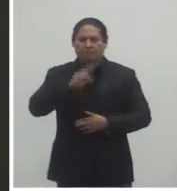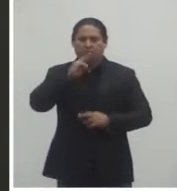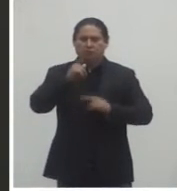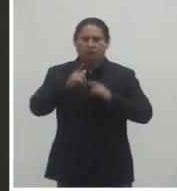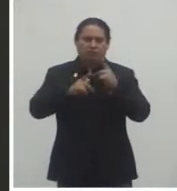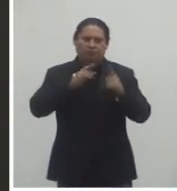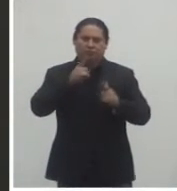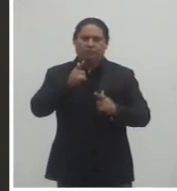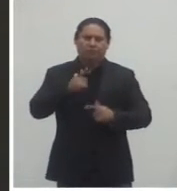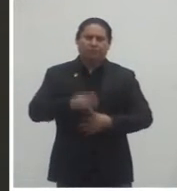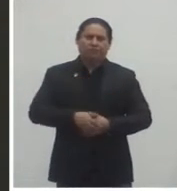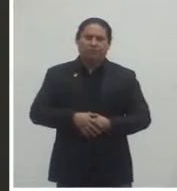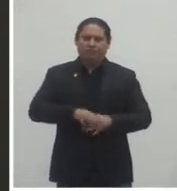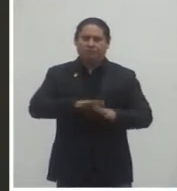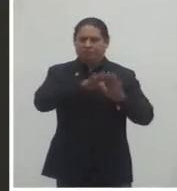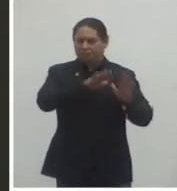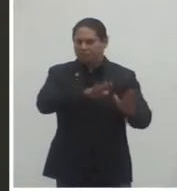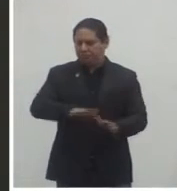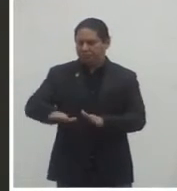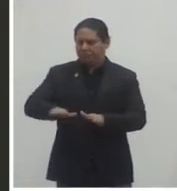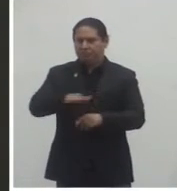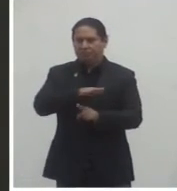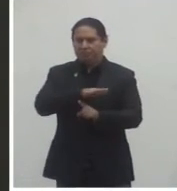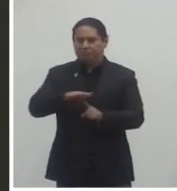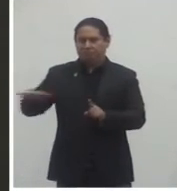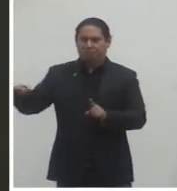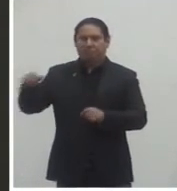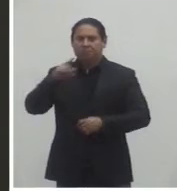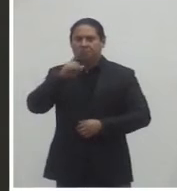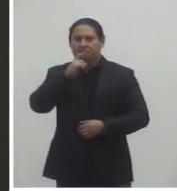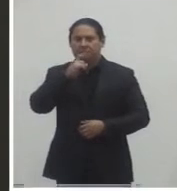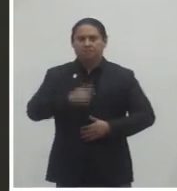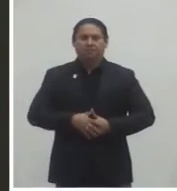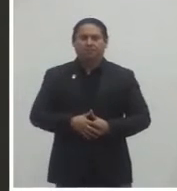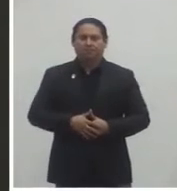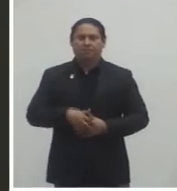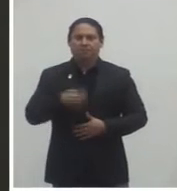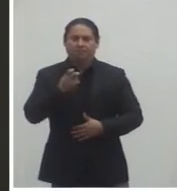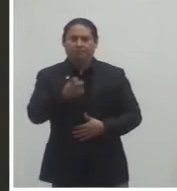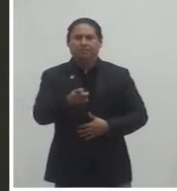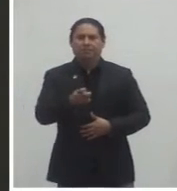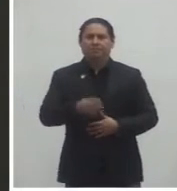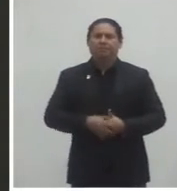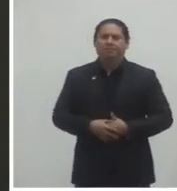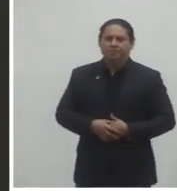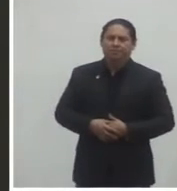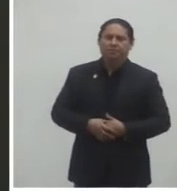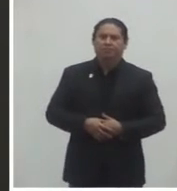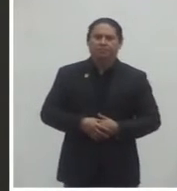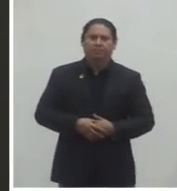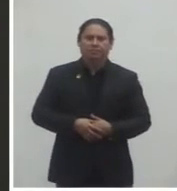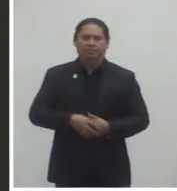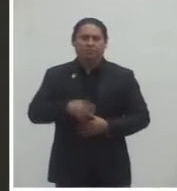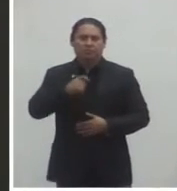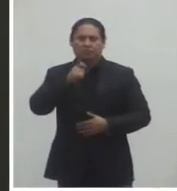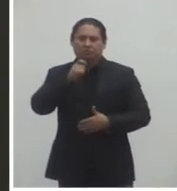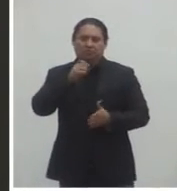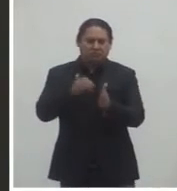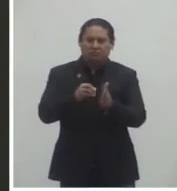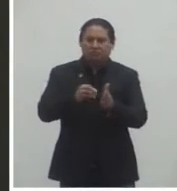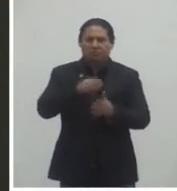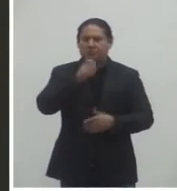mejores, quedaron bajo el agua. Esta aportación todavía no se reconoce lo que